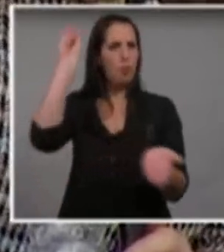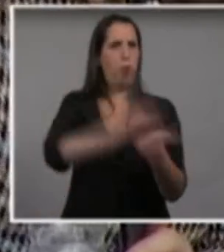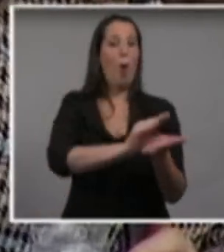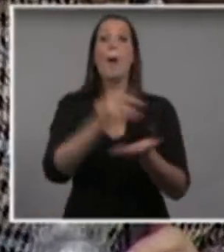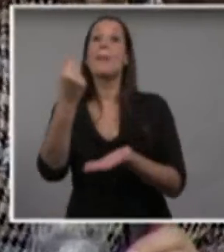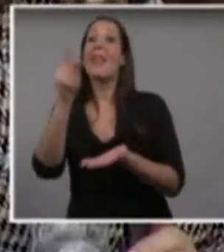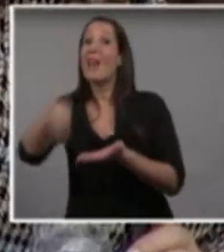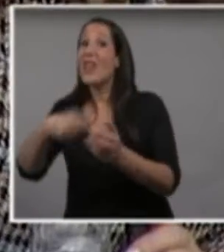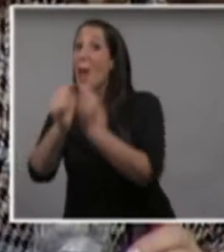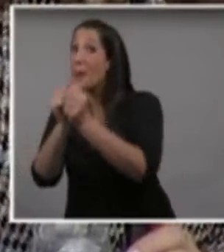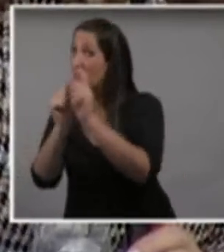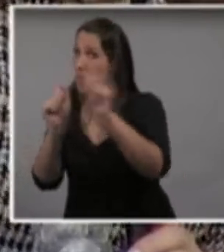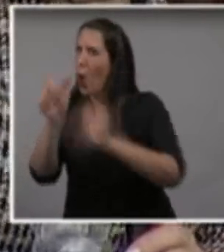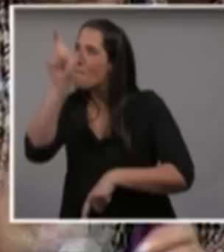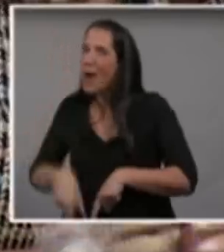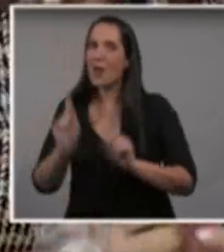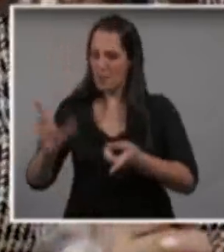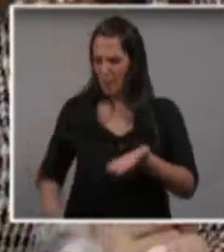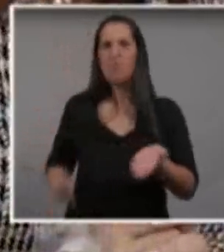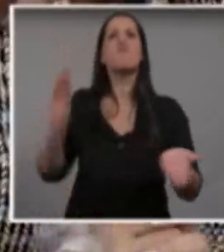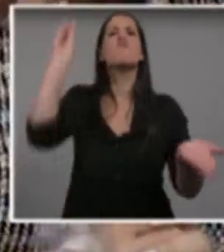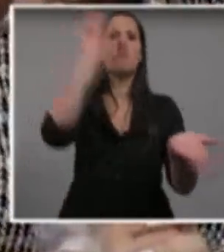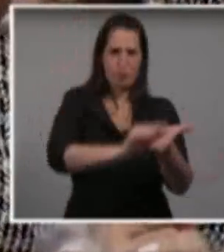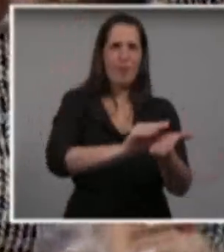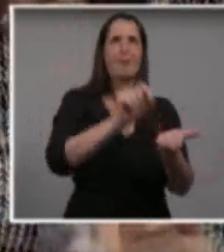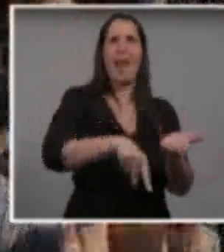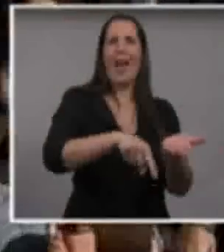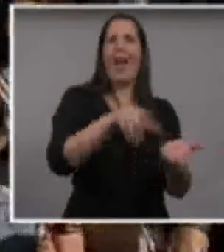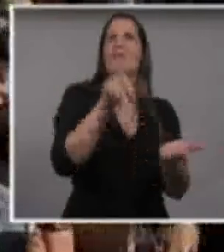tierra, estate orgulloso de la tierra en que vivís entonces.